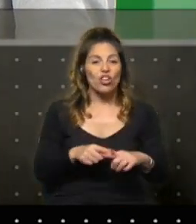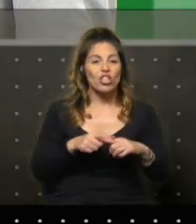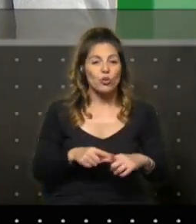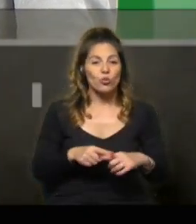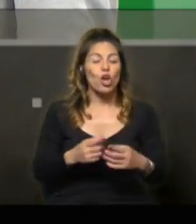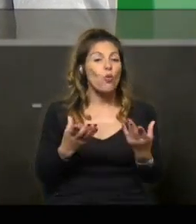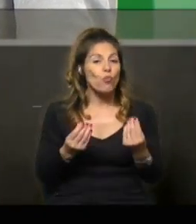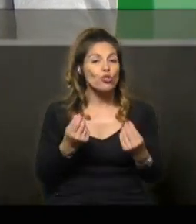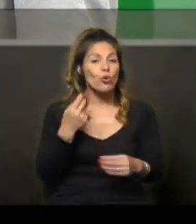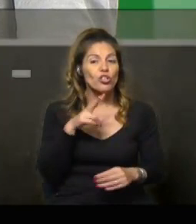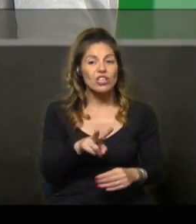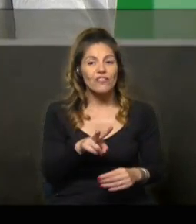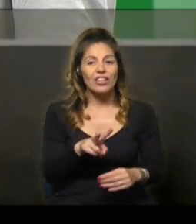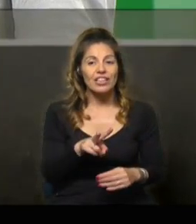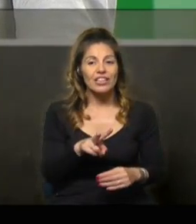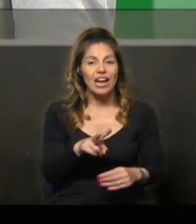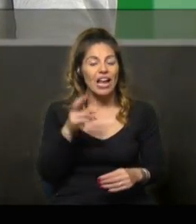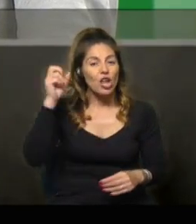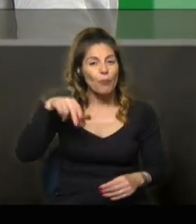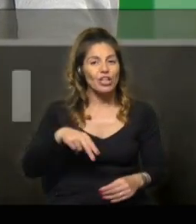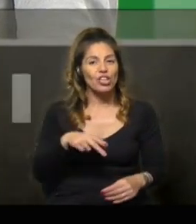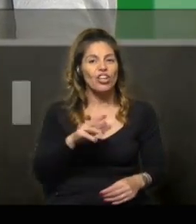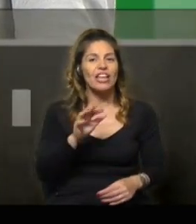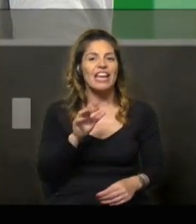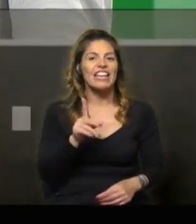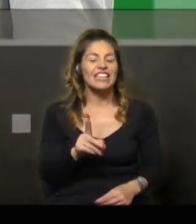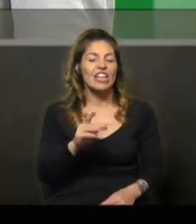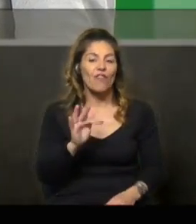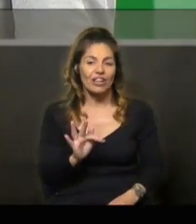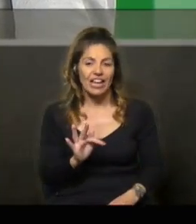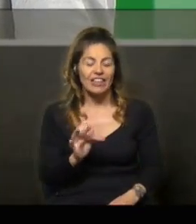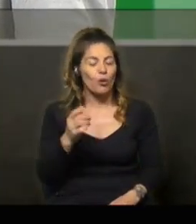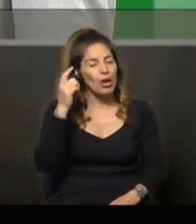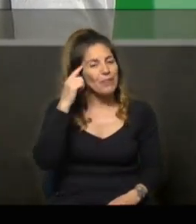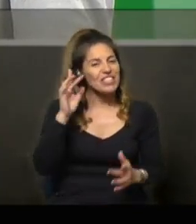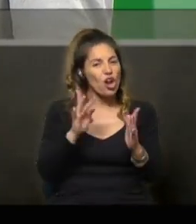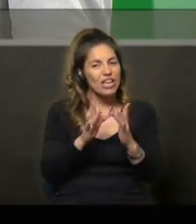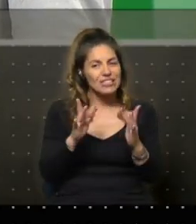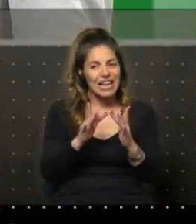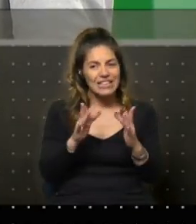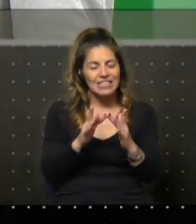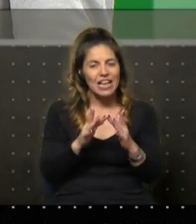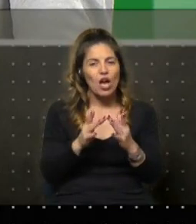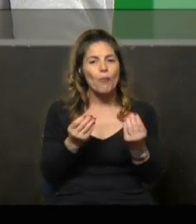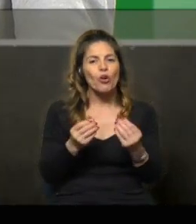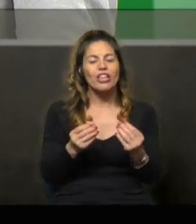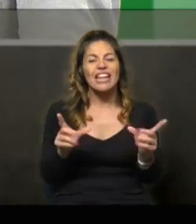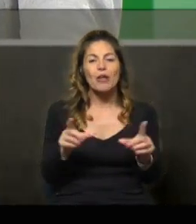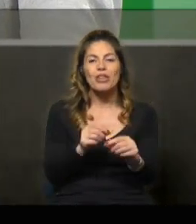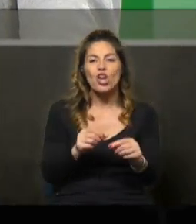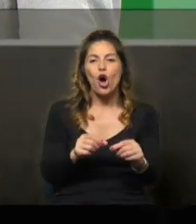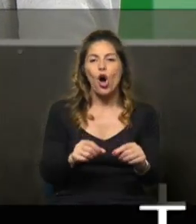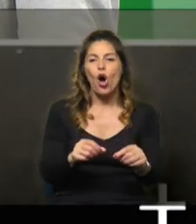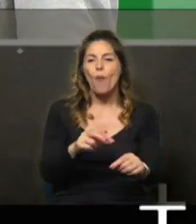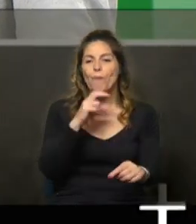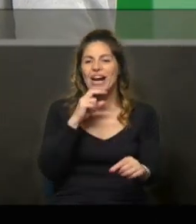se veía el posicionamiento de Cristina Fernández de cómo había pensado las alianzas por qué había terminado masa como candidato y no alguien